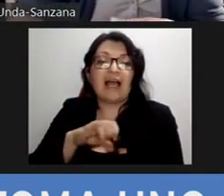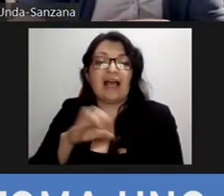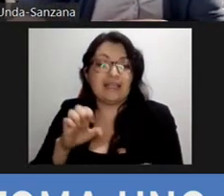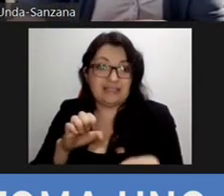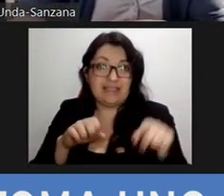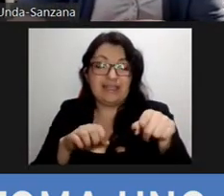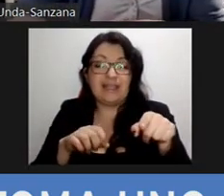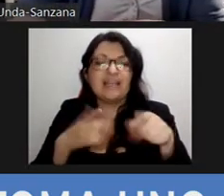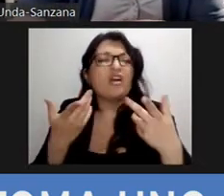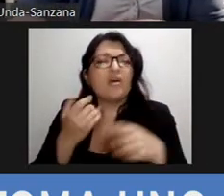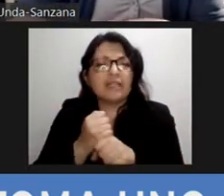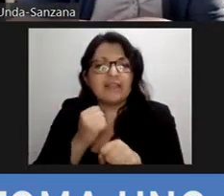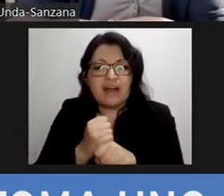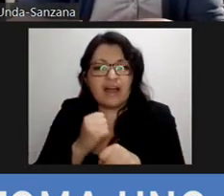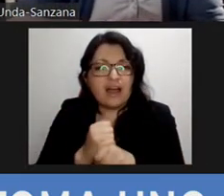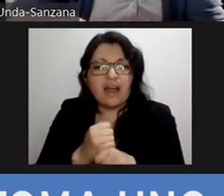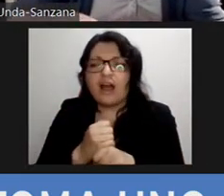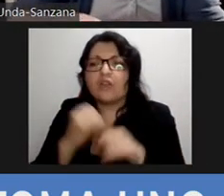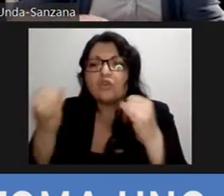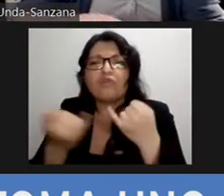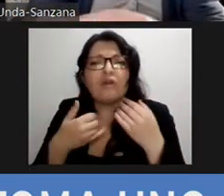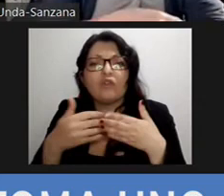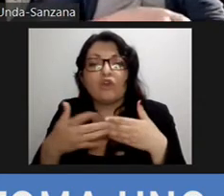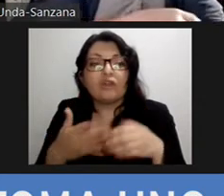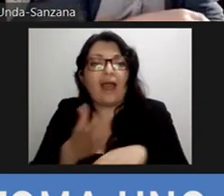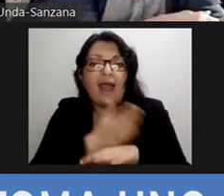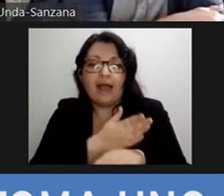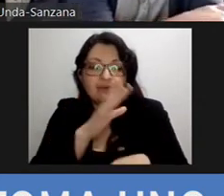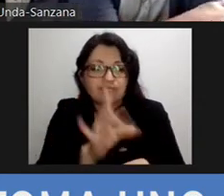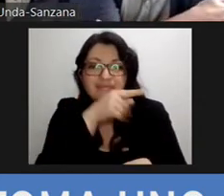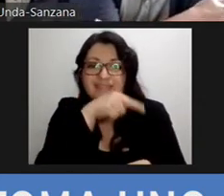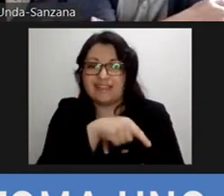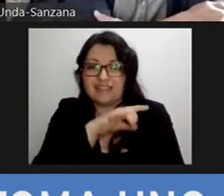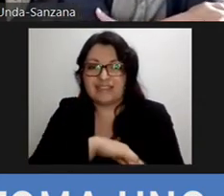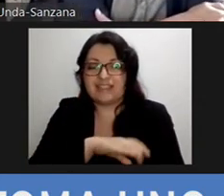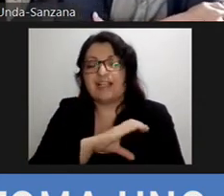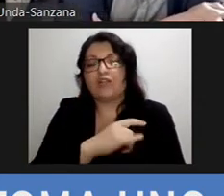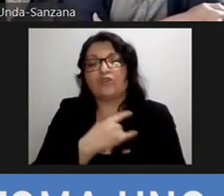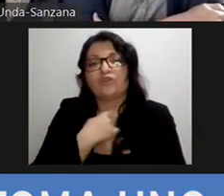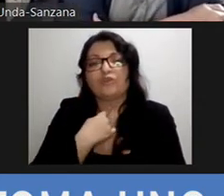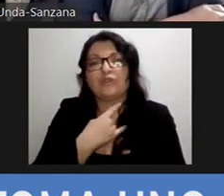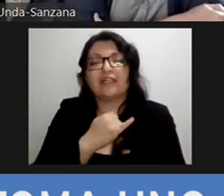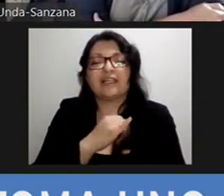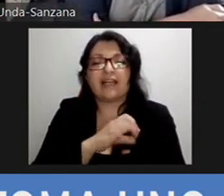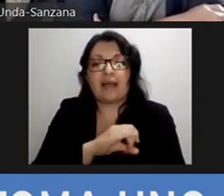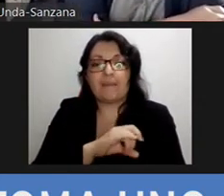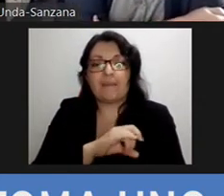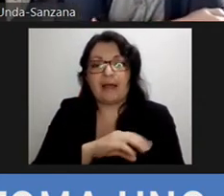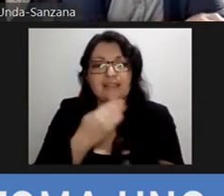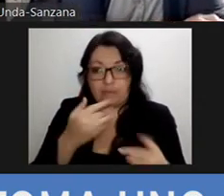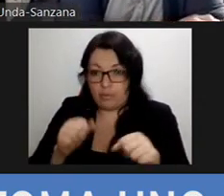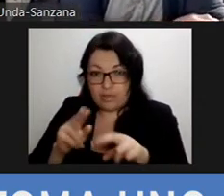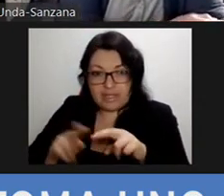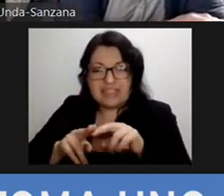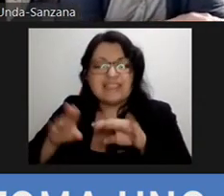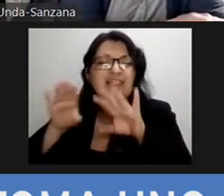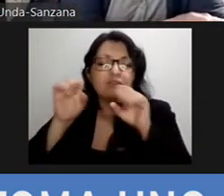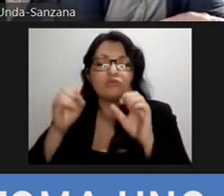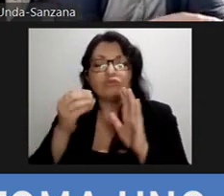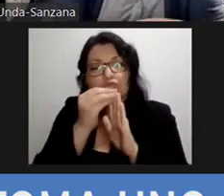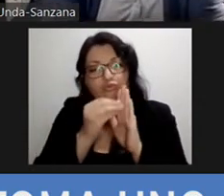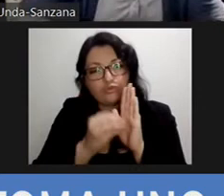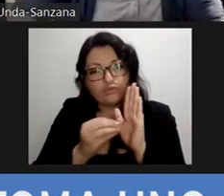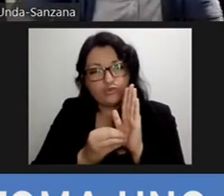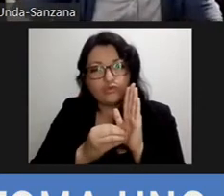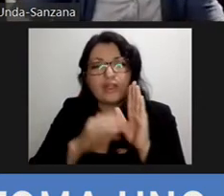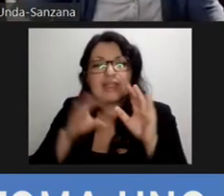estaba trabajando, por ejemplo, con datos tomados en Chuquicamata para hacer el catálogo el sistema de clasificación